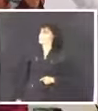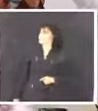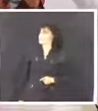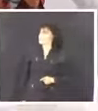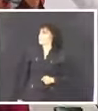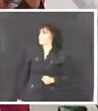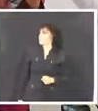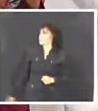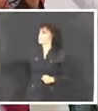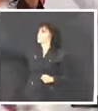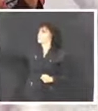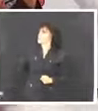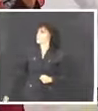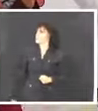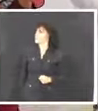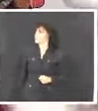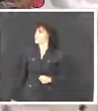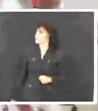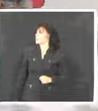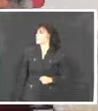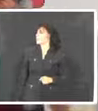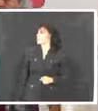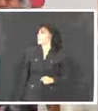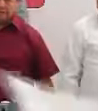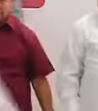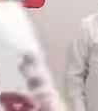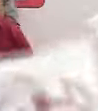respeto el himno nacional mexicano.